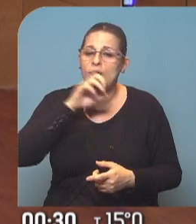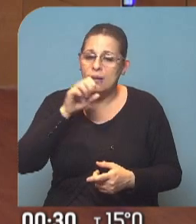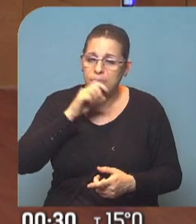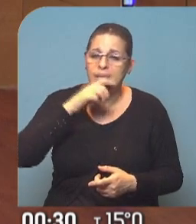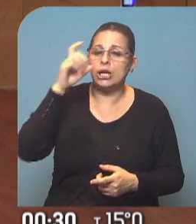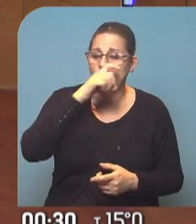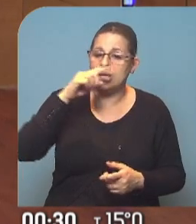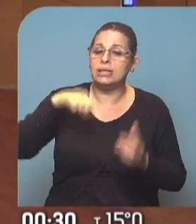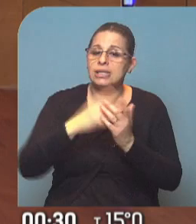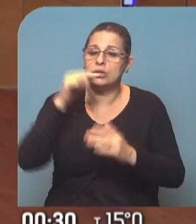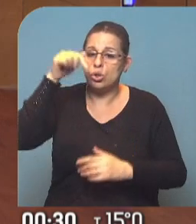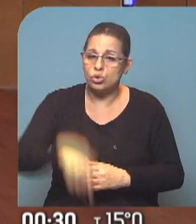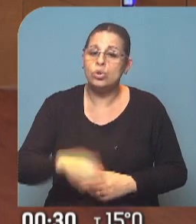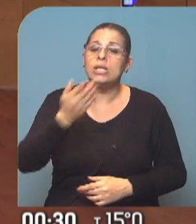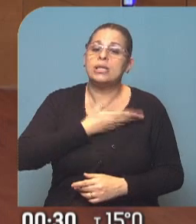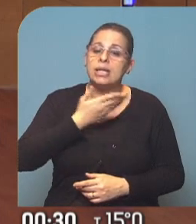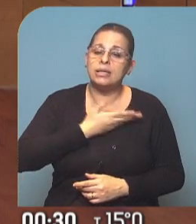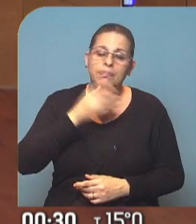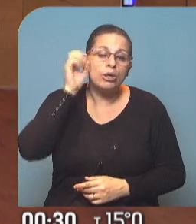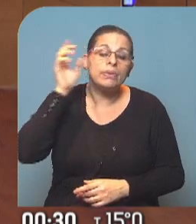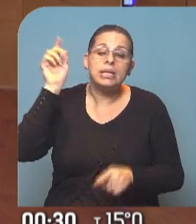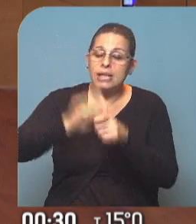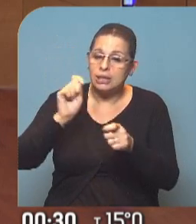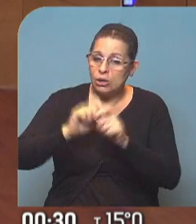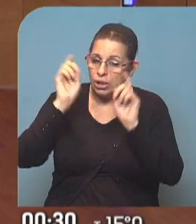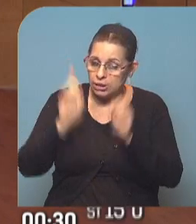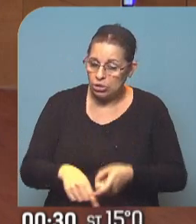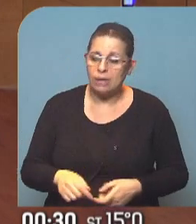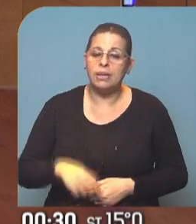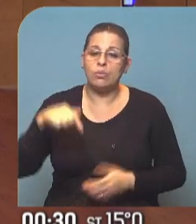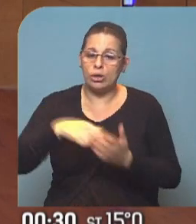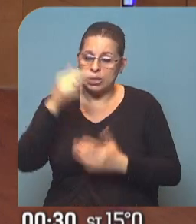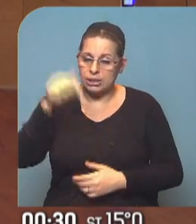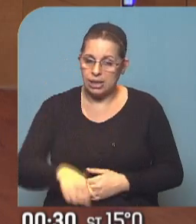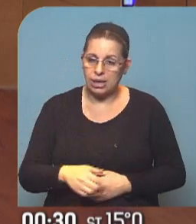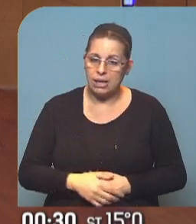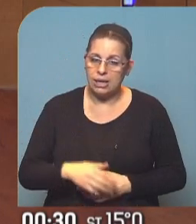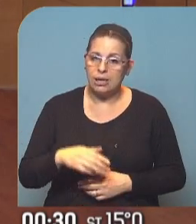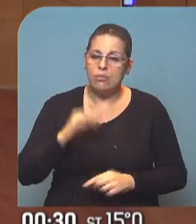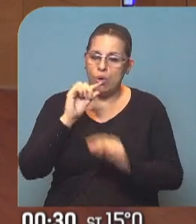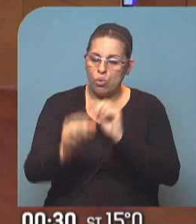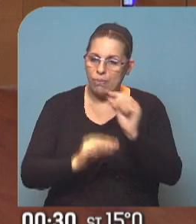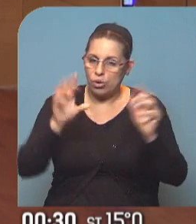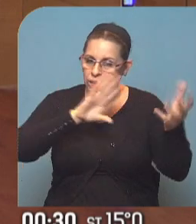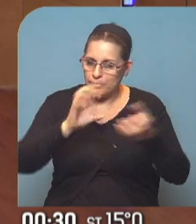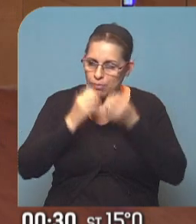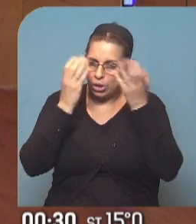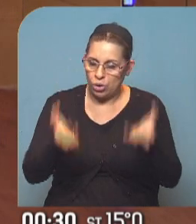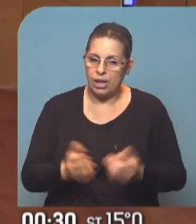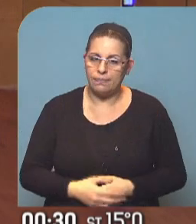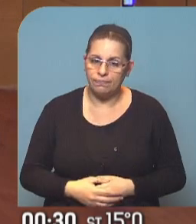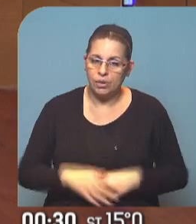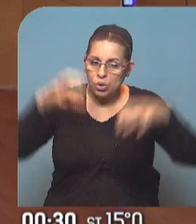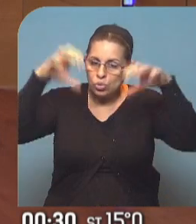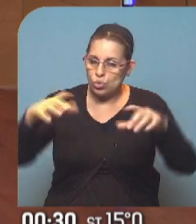de Corrientes y sudeste de Santiago del Estero se esperan para las próximas horas. Aquí en la ciudad de Buenos Aires mejoran lentamente las condiciones meteorológicas. Ya no